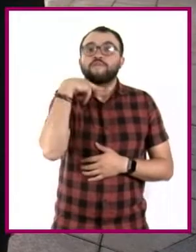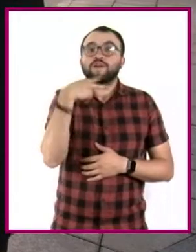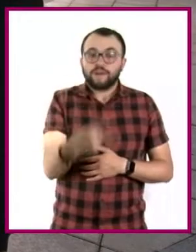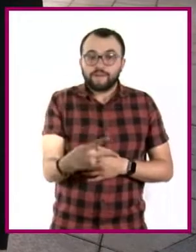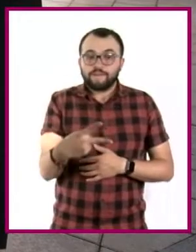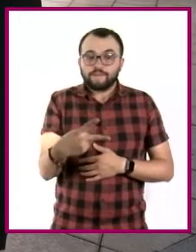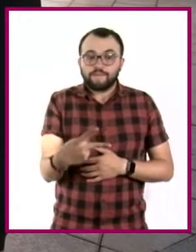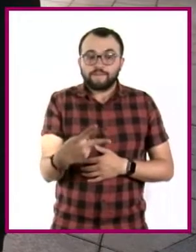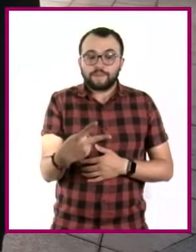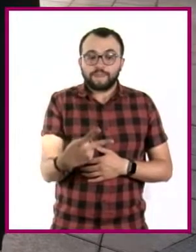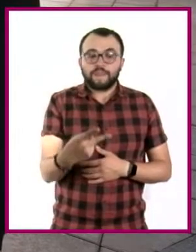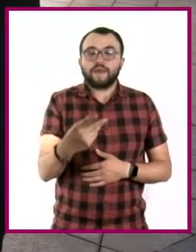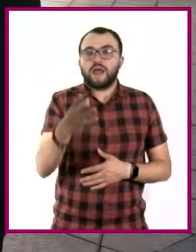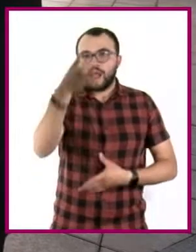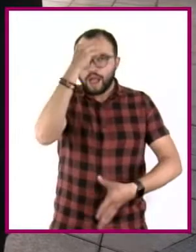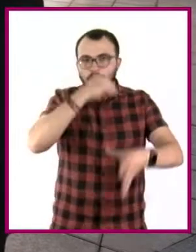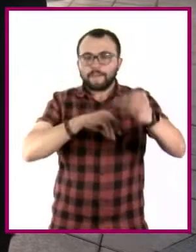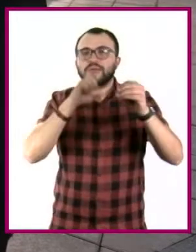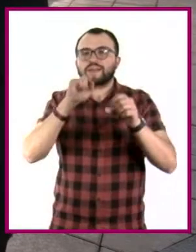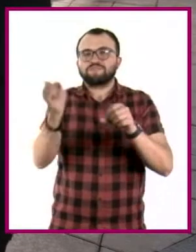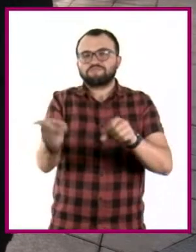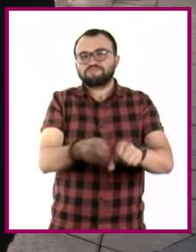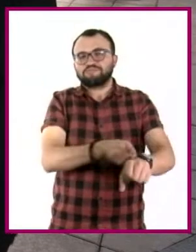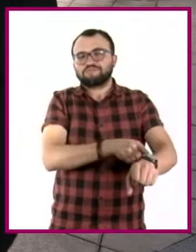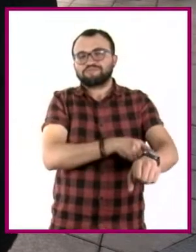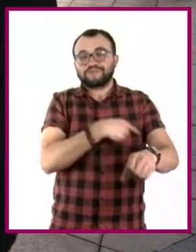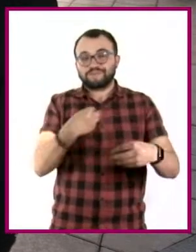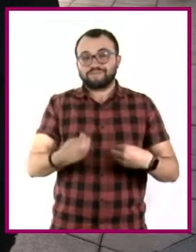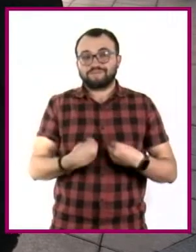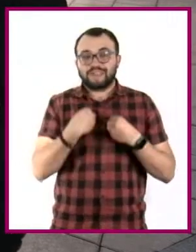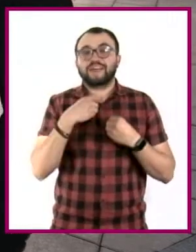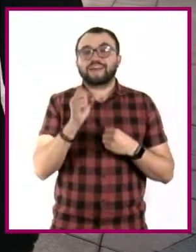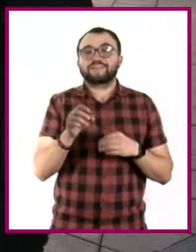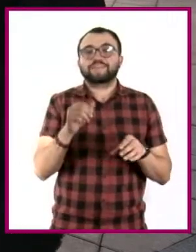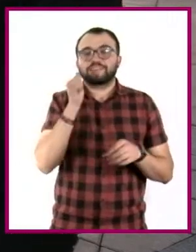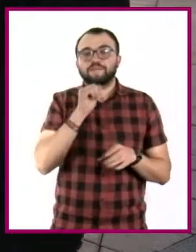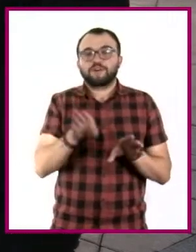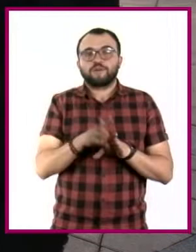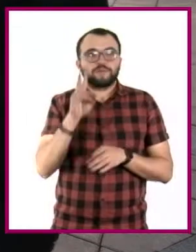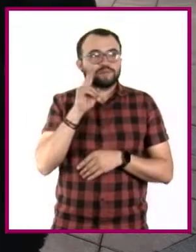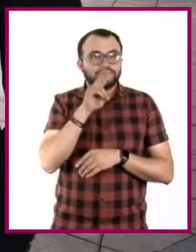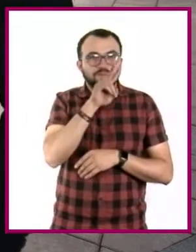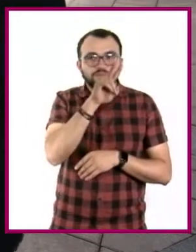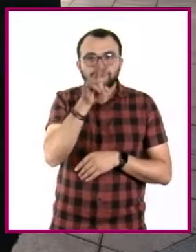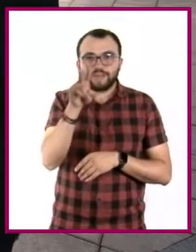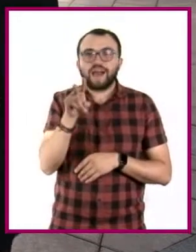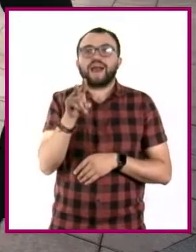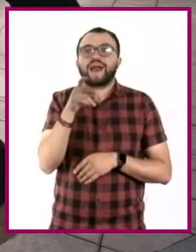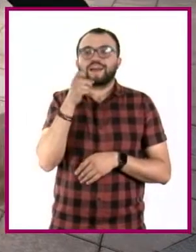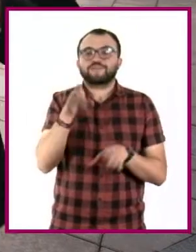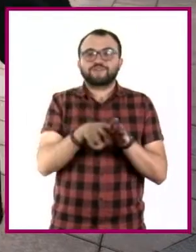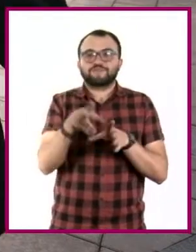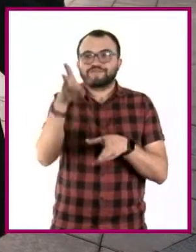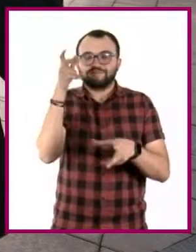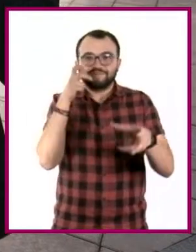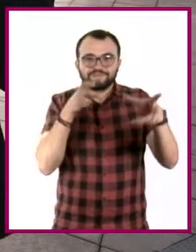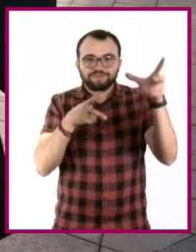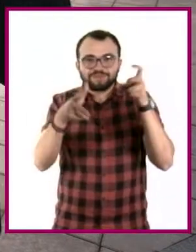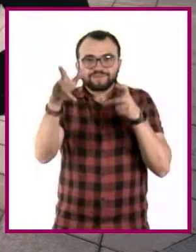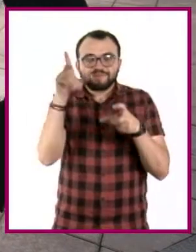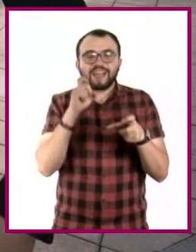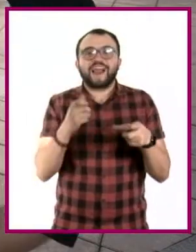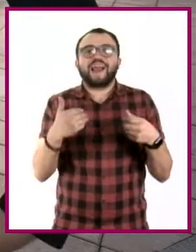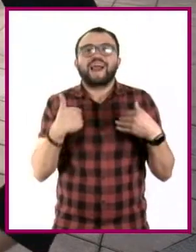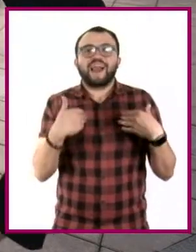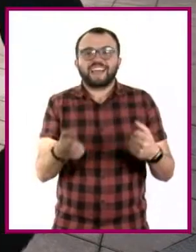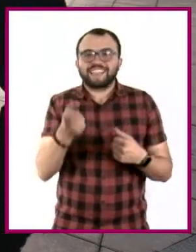a lo largo de la vida mediante la observación. De la misma manera se aprende la interpretación, es decir, lo que